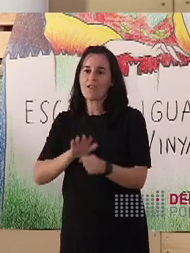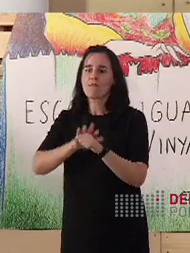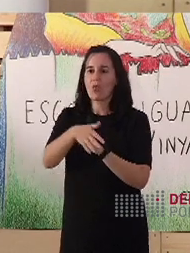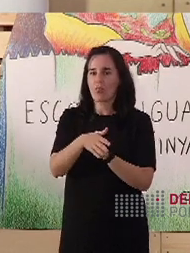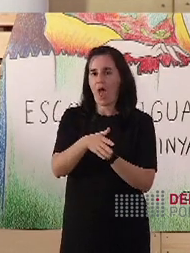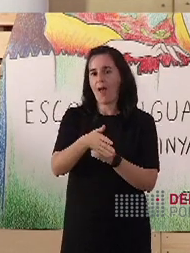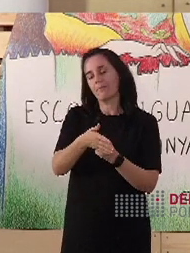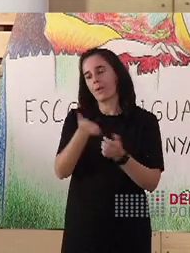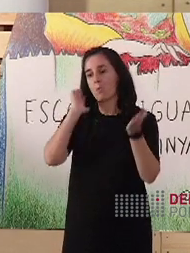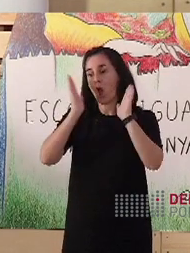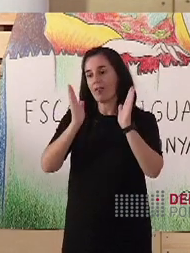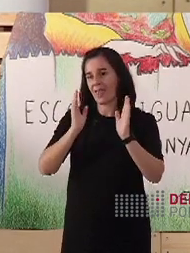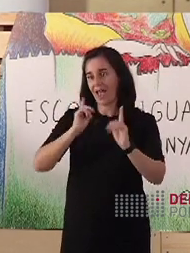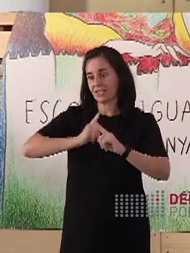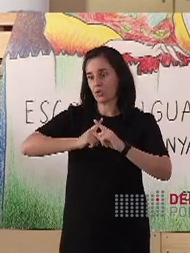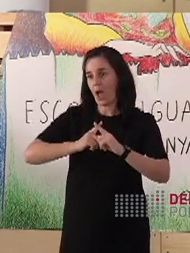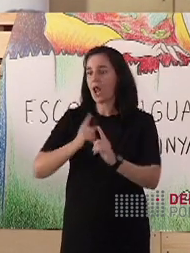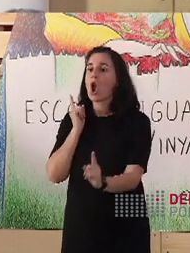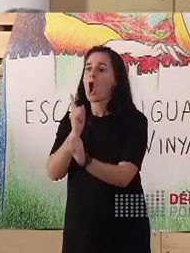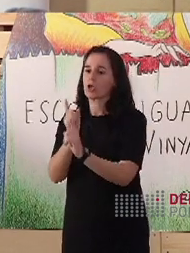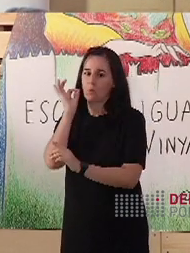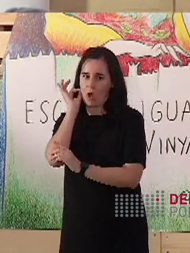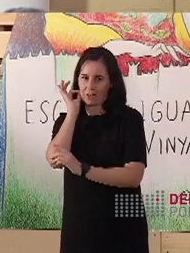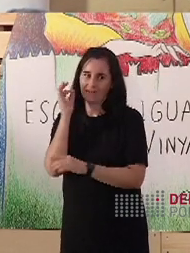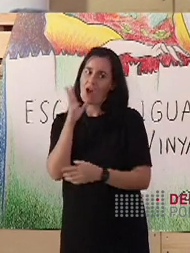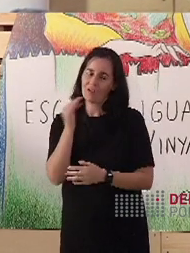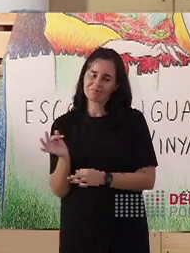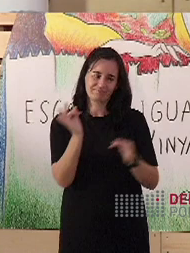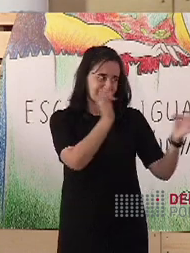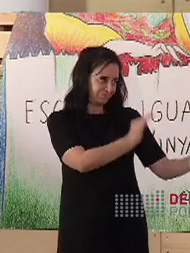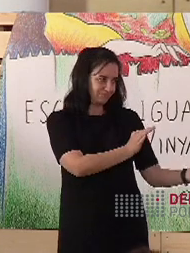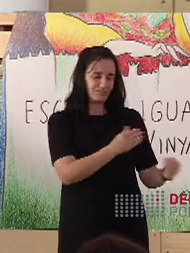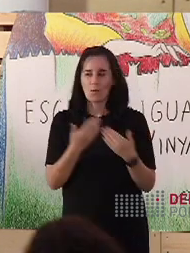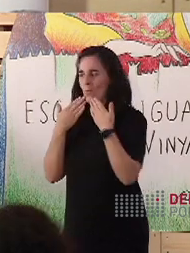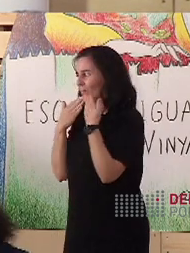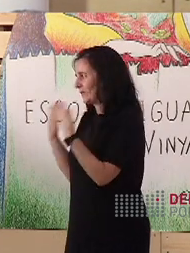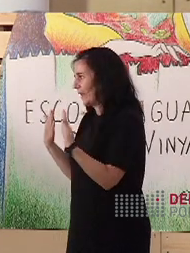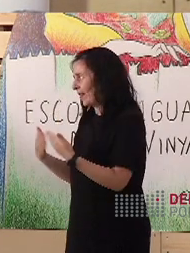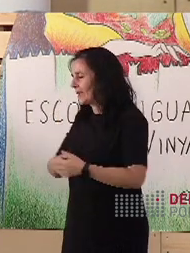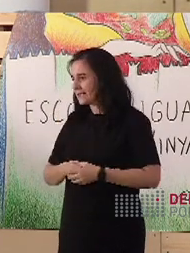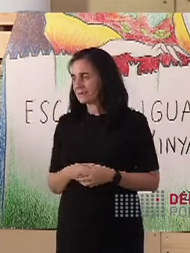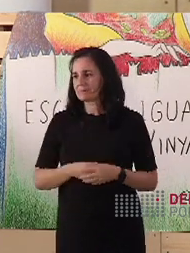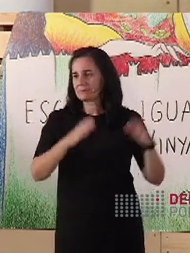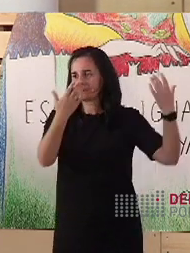sexual contra as mulleres, así que xa as deixo falar. Muchas gracias, Sara.